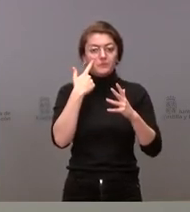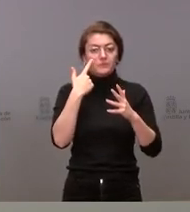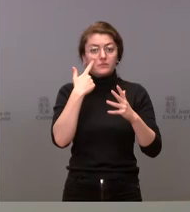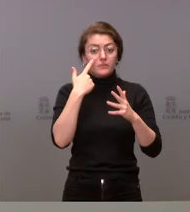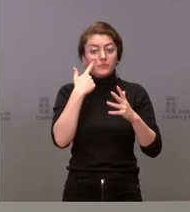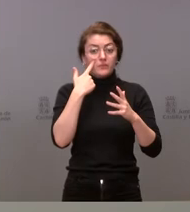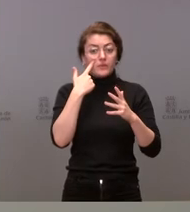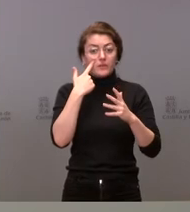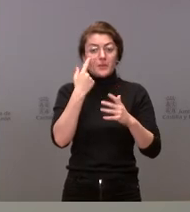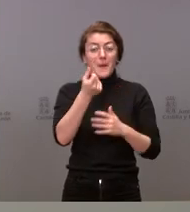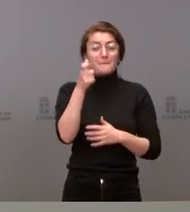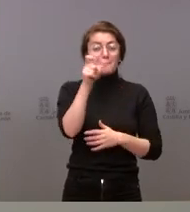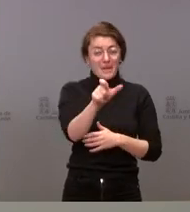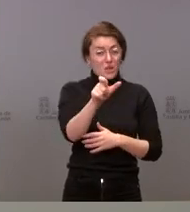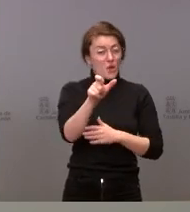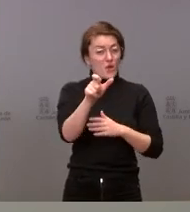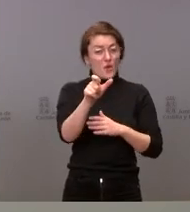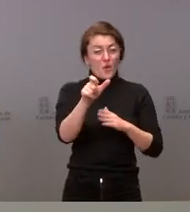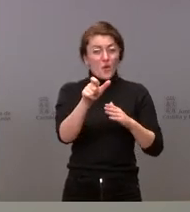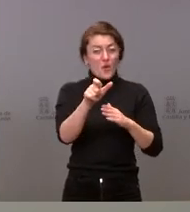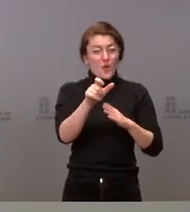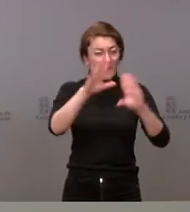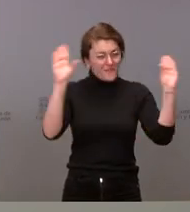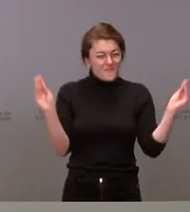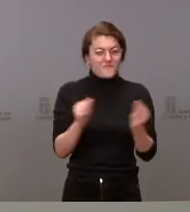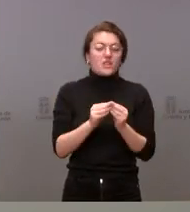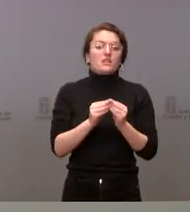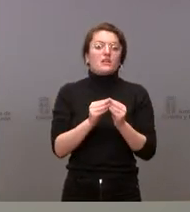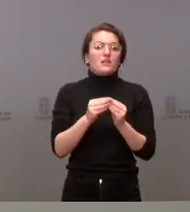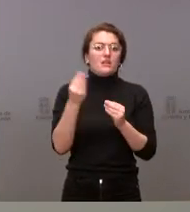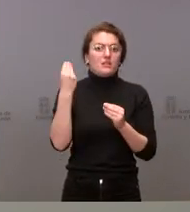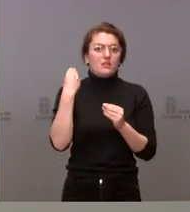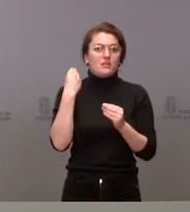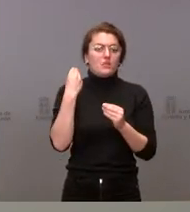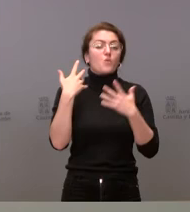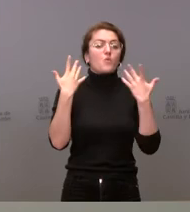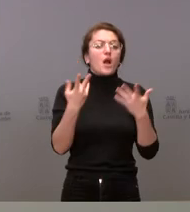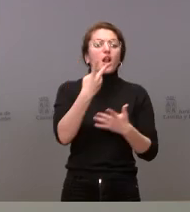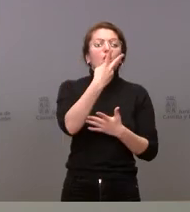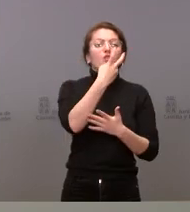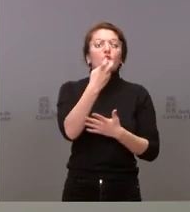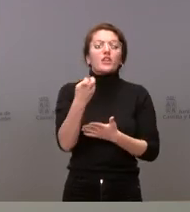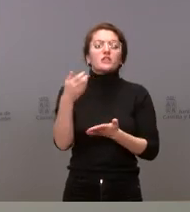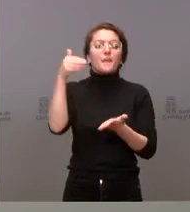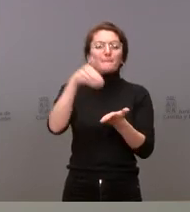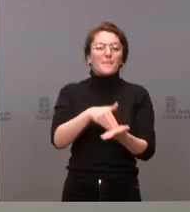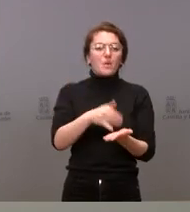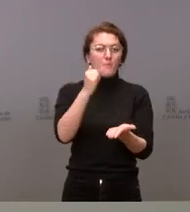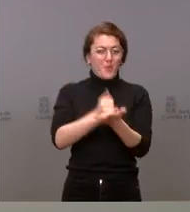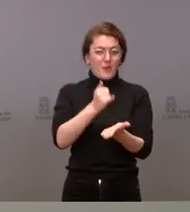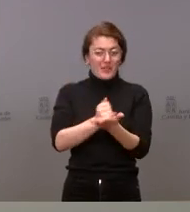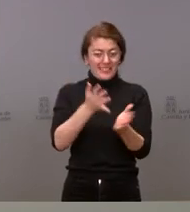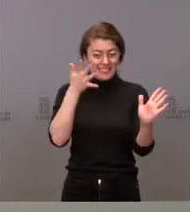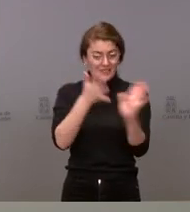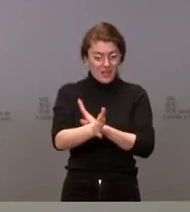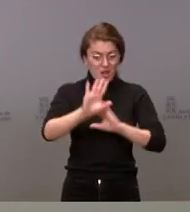coste final para gerard como estimamos en un principio de 200.000 pruebas para los cuales tenemos previsto